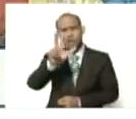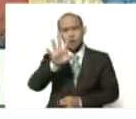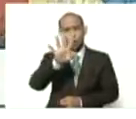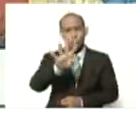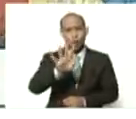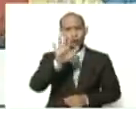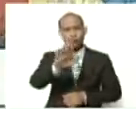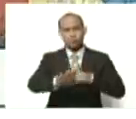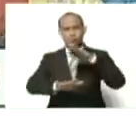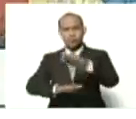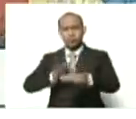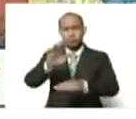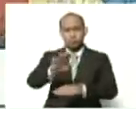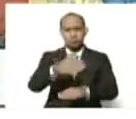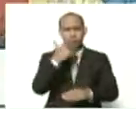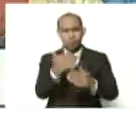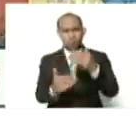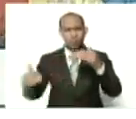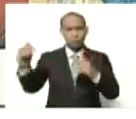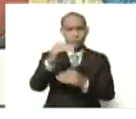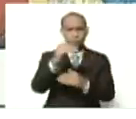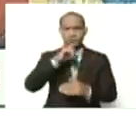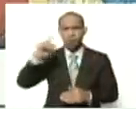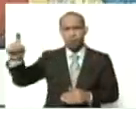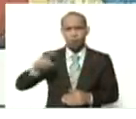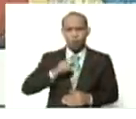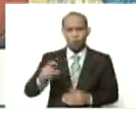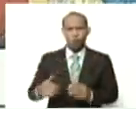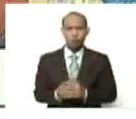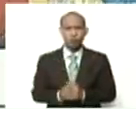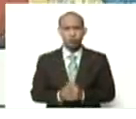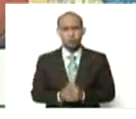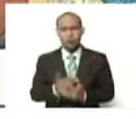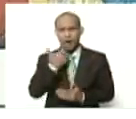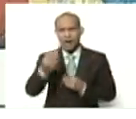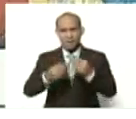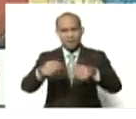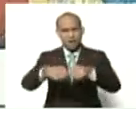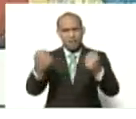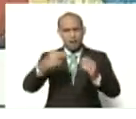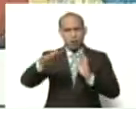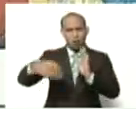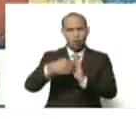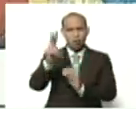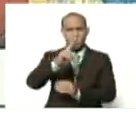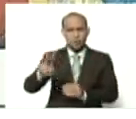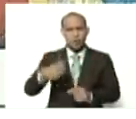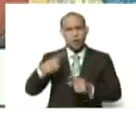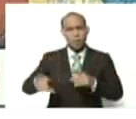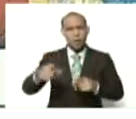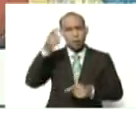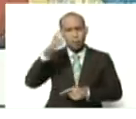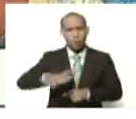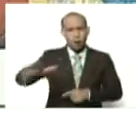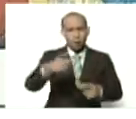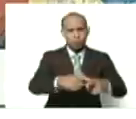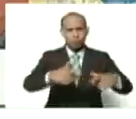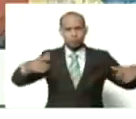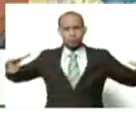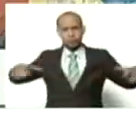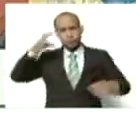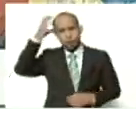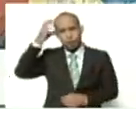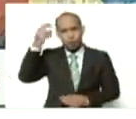2, 3, 4, 7, 10 pasos adelante de la maldad de ellos, de sus conspiraciones. Pero bueno, se creció el pueblo de Venezuela en conciencia,